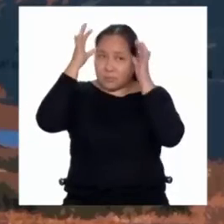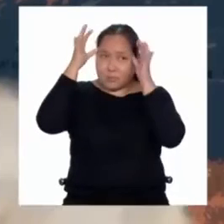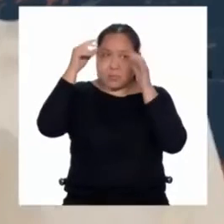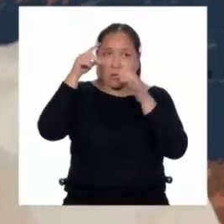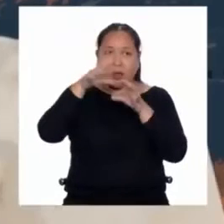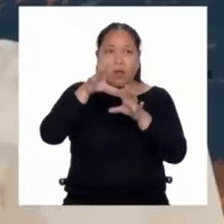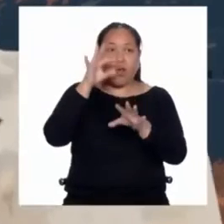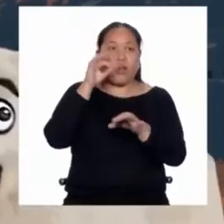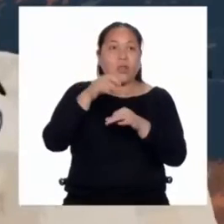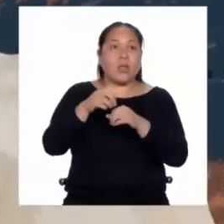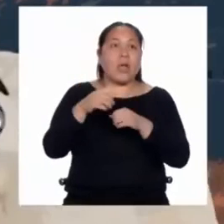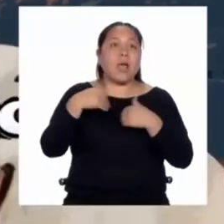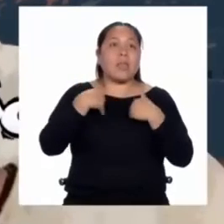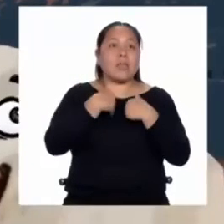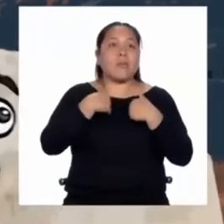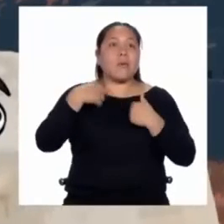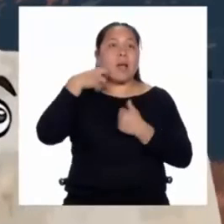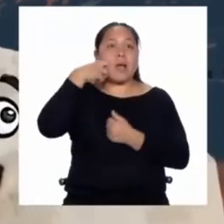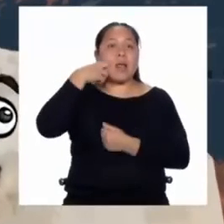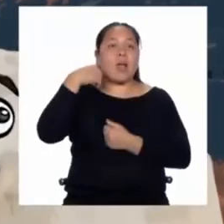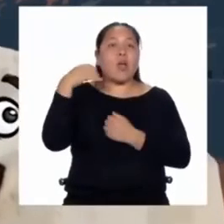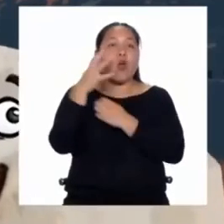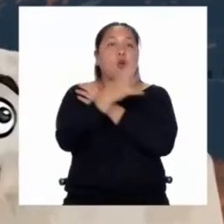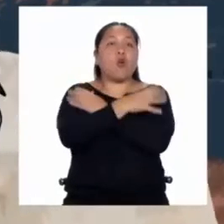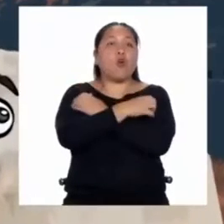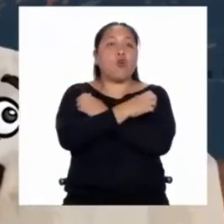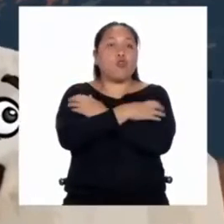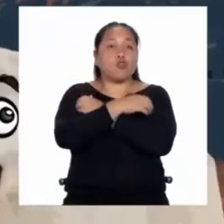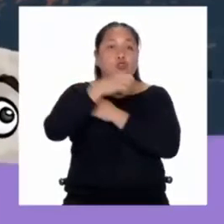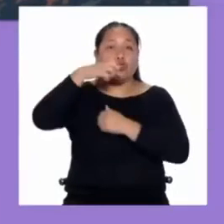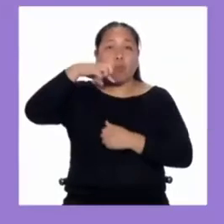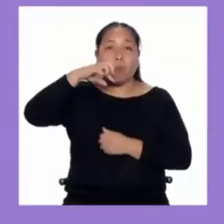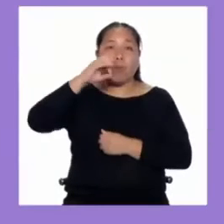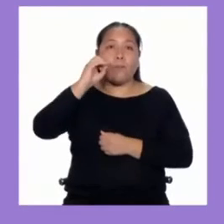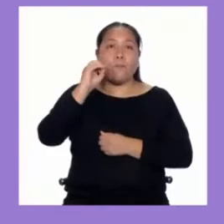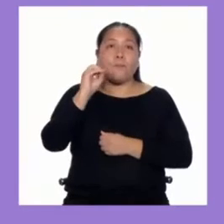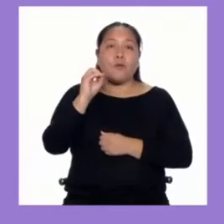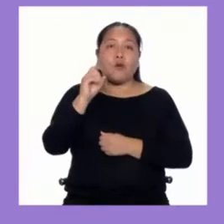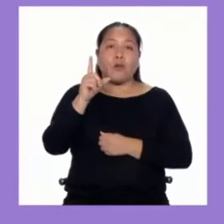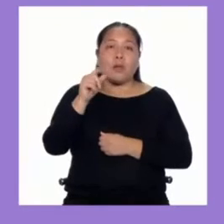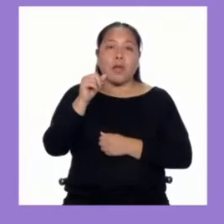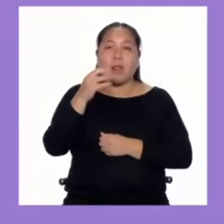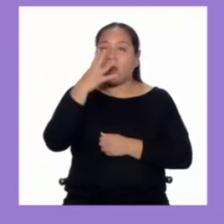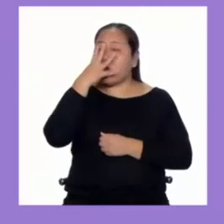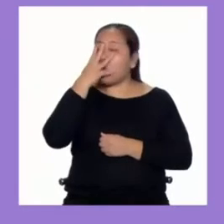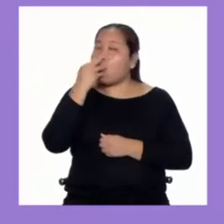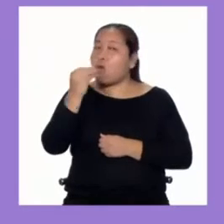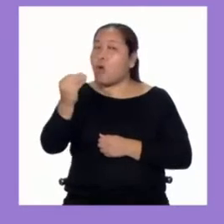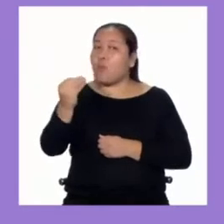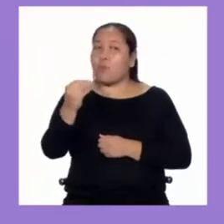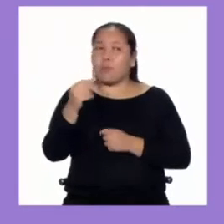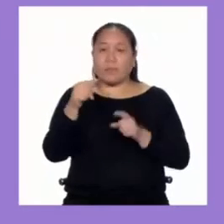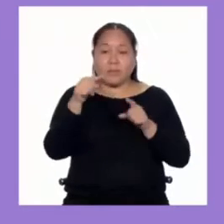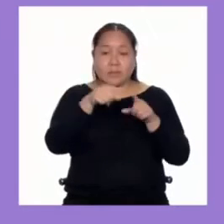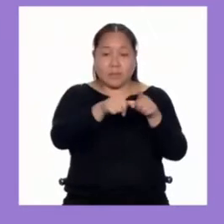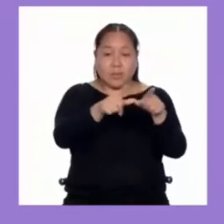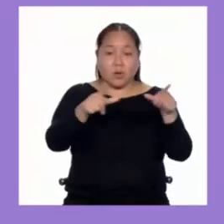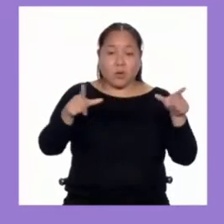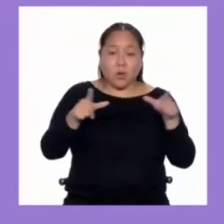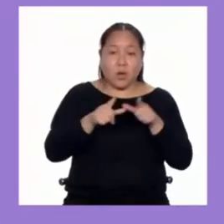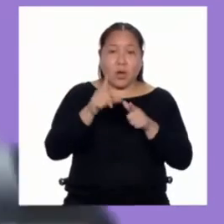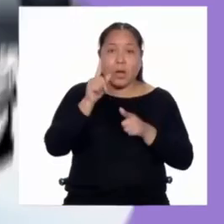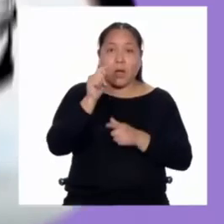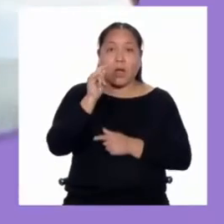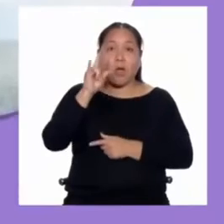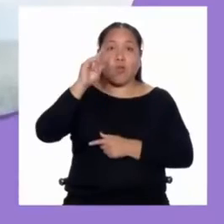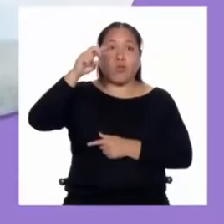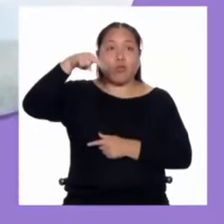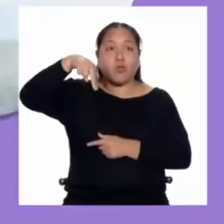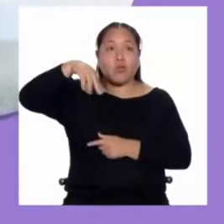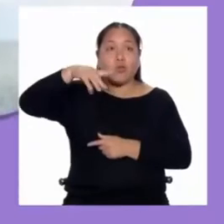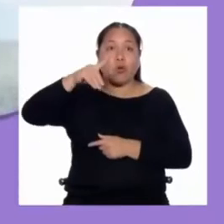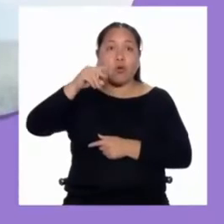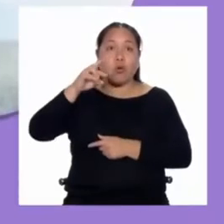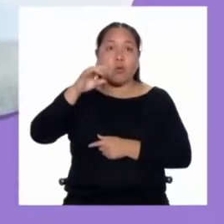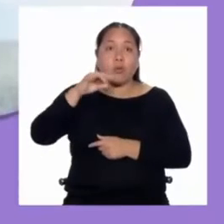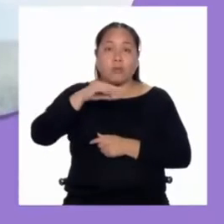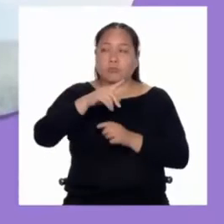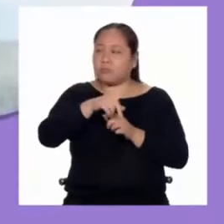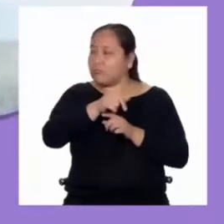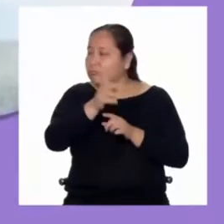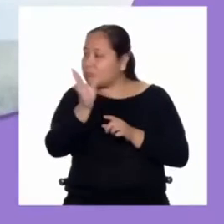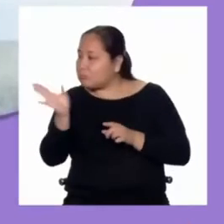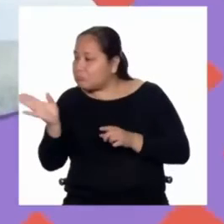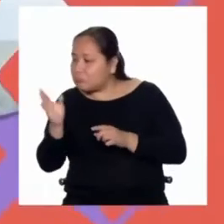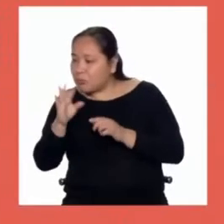animales carnívoros como el oso polar o el lobo. Bueno, las tundras no se encuentran a la vuelta de la esquina ni debajo de tu